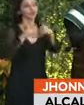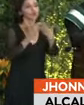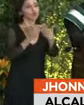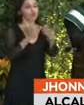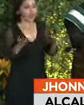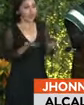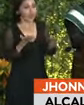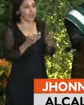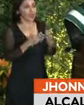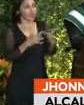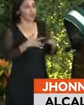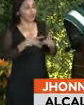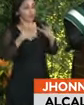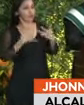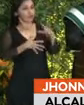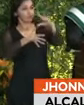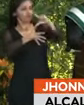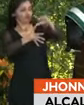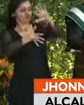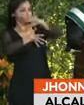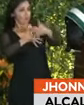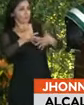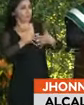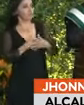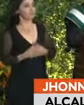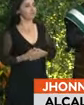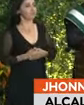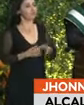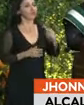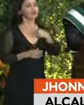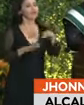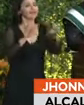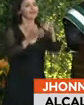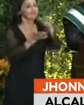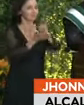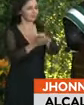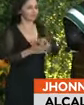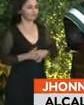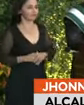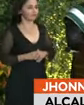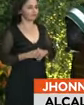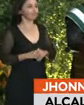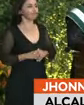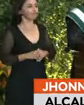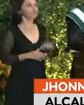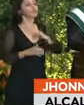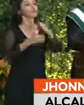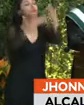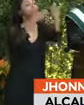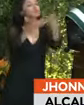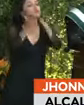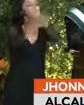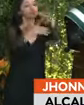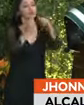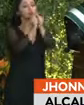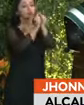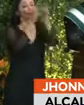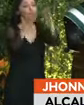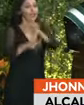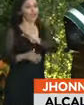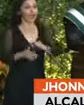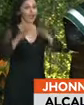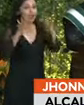despegado desde aquí, desde el corazón de Sudamérica. Y eso es lo que estamos haciendo. Y yo quiero invitarlos a todos, mis colegas